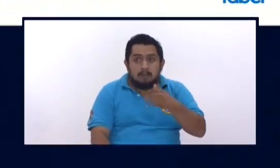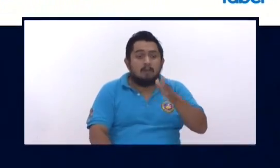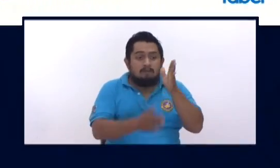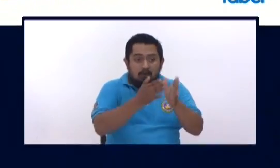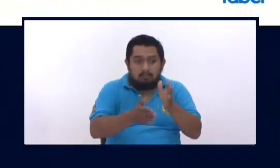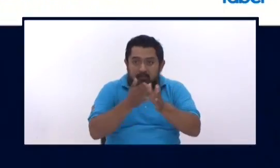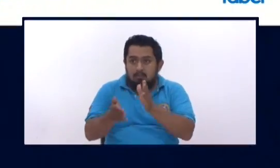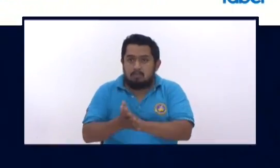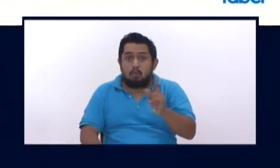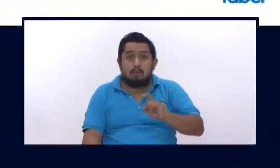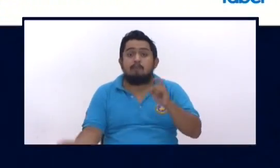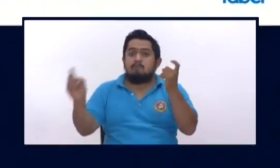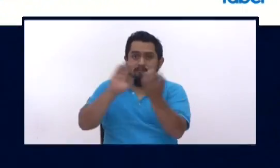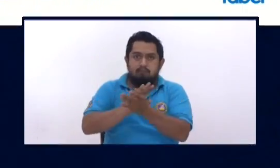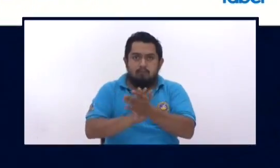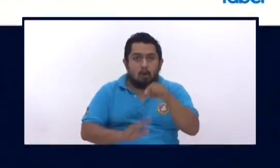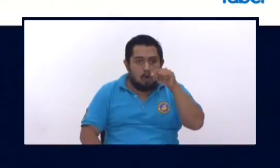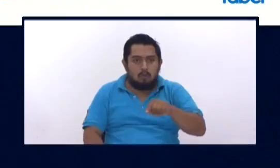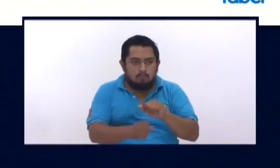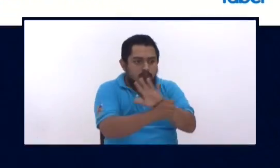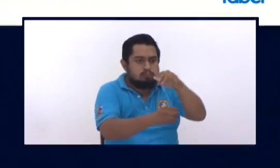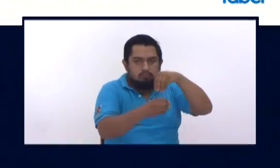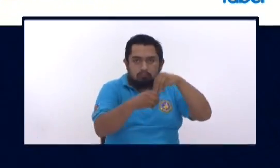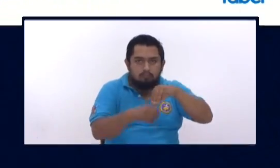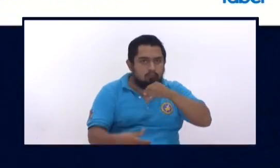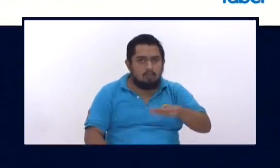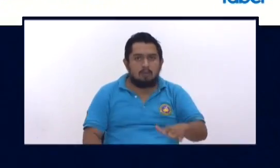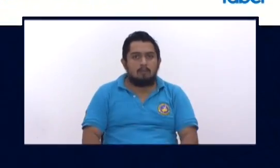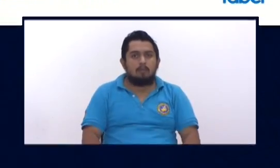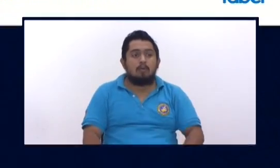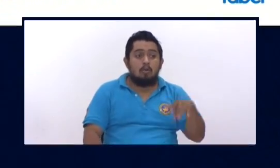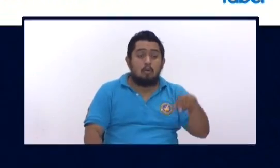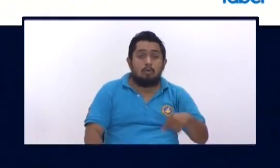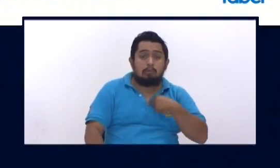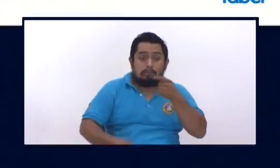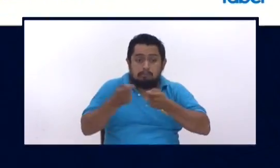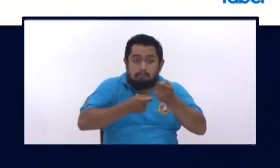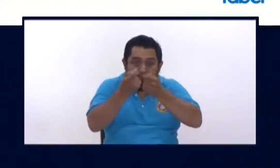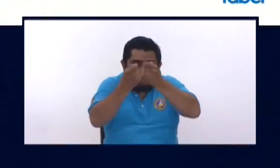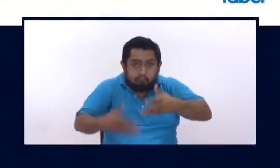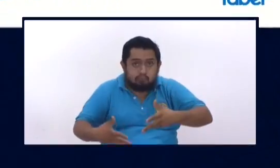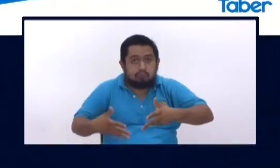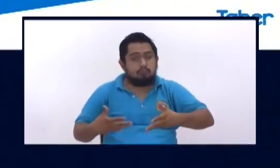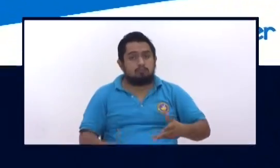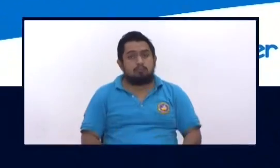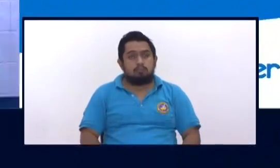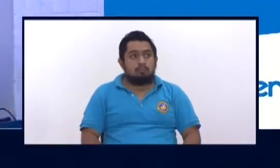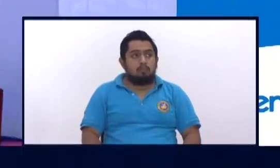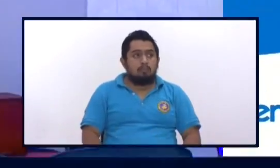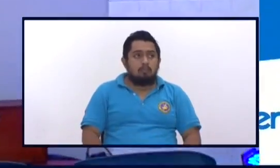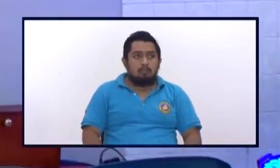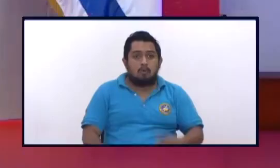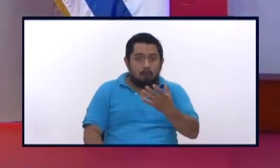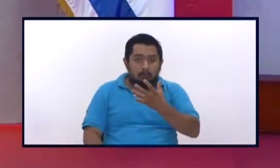aparece ya completamente diferente que dijo el señor miren se nos está saliendo las manos dijo las